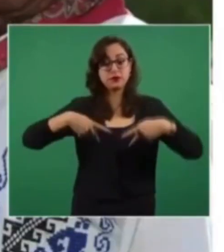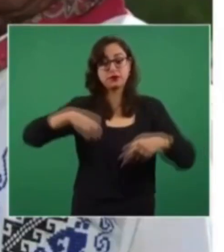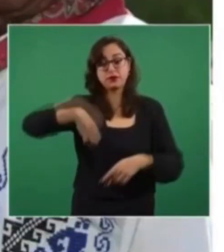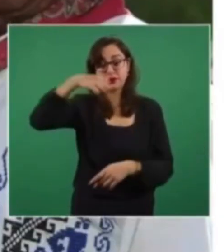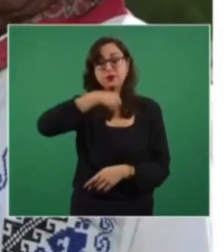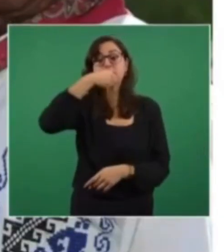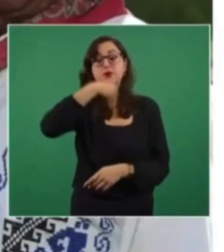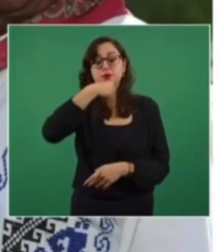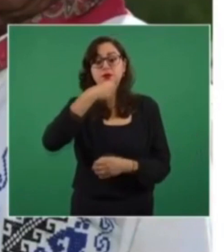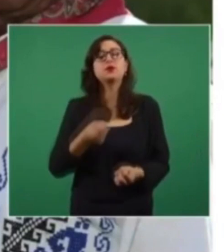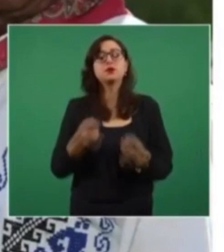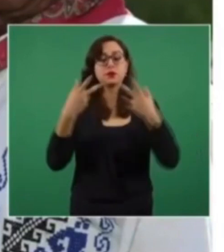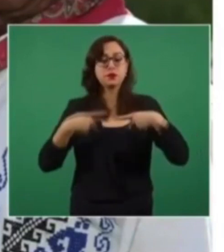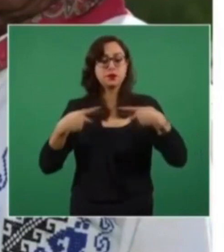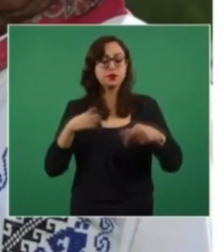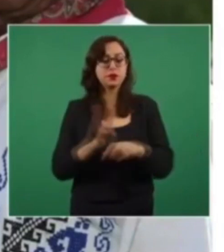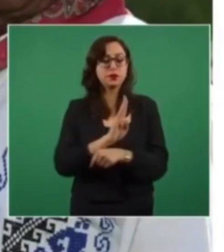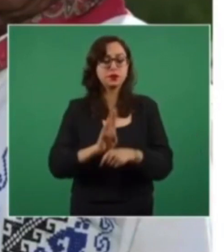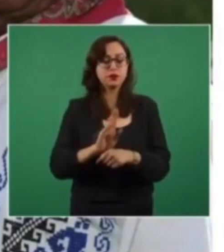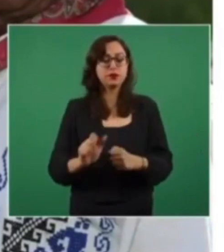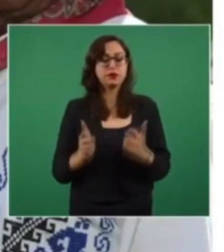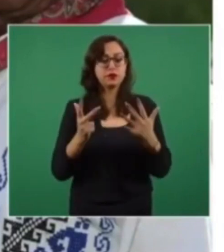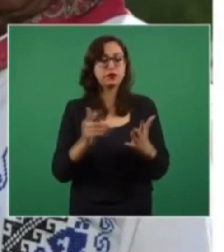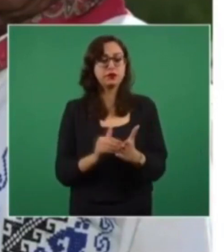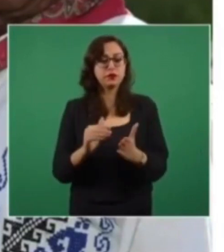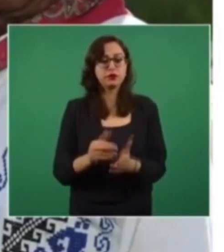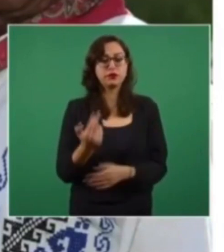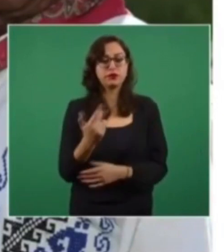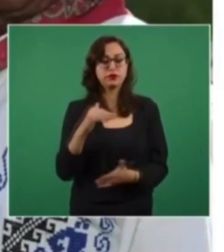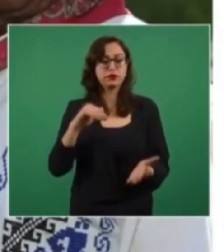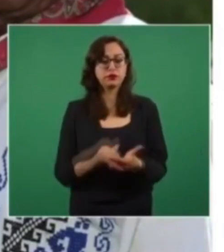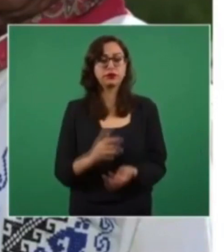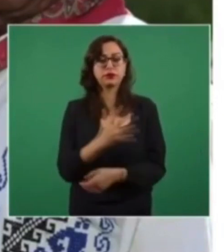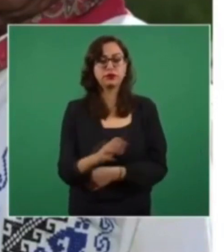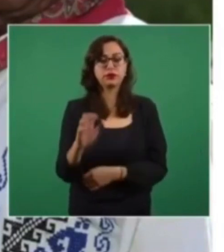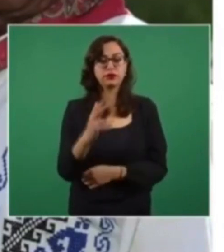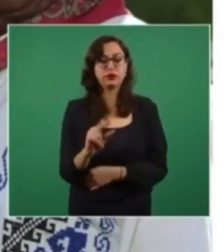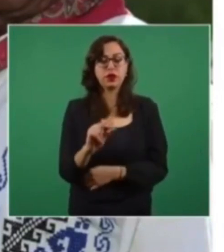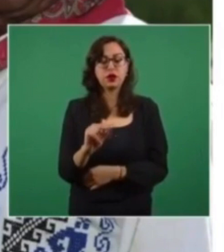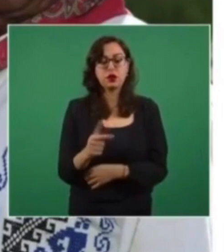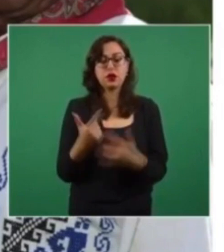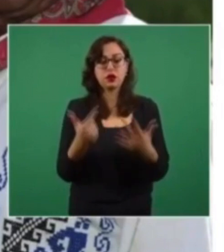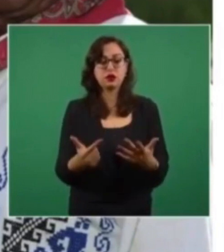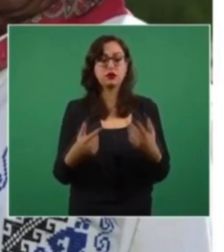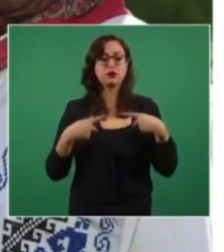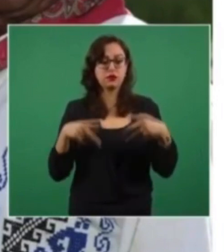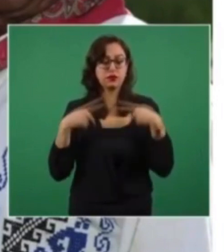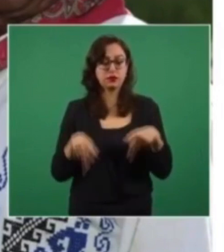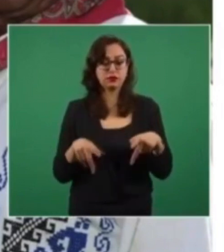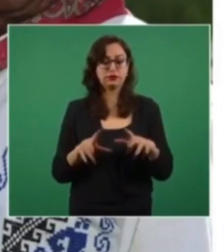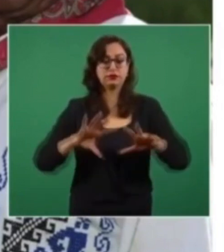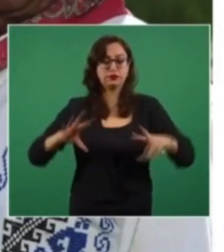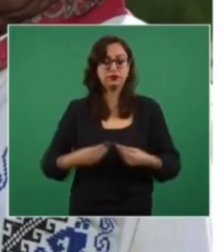beneficiarán 8 millones 25 mil 587 sujetos de derechos con una